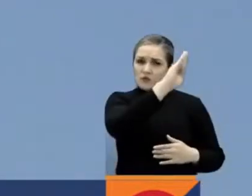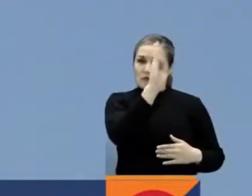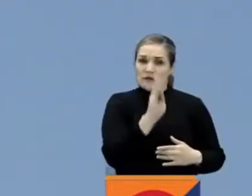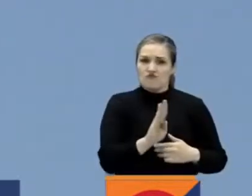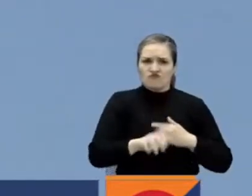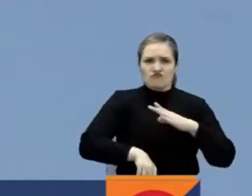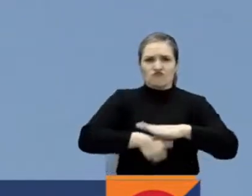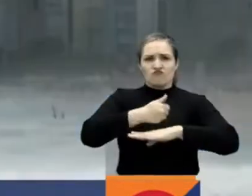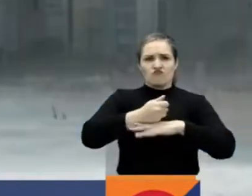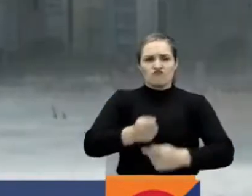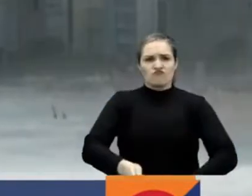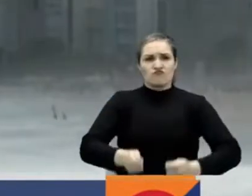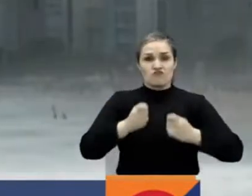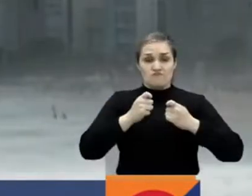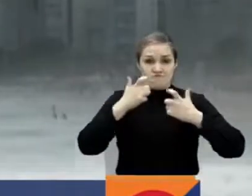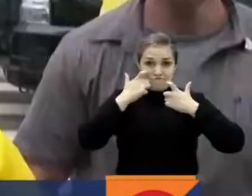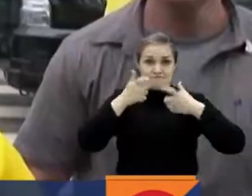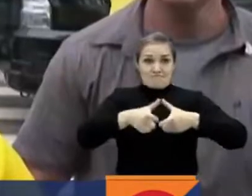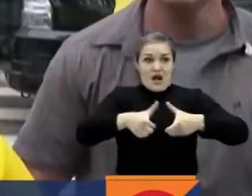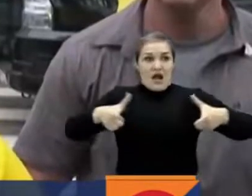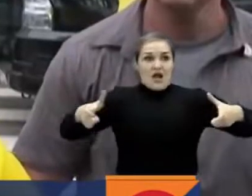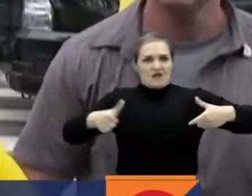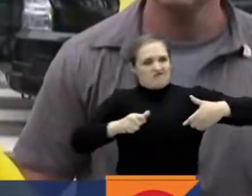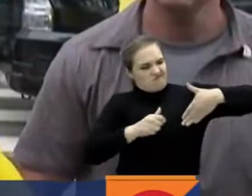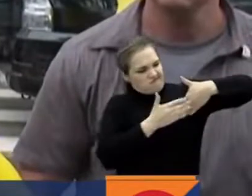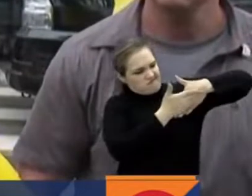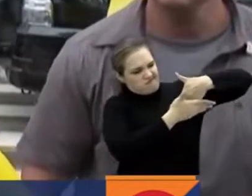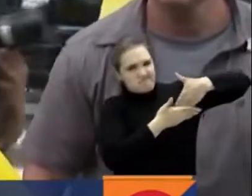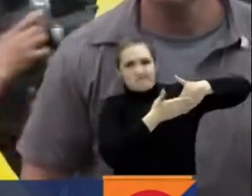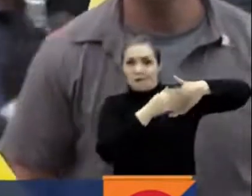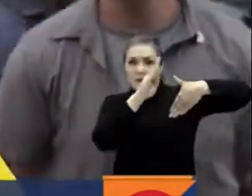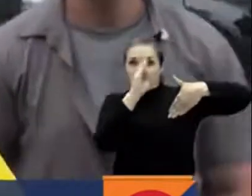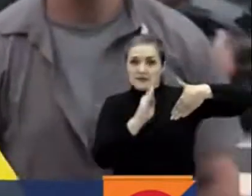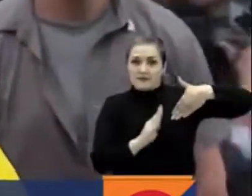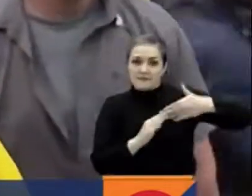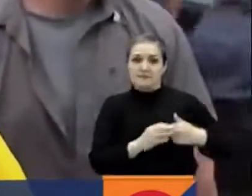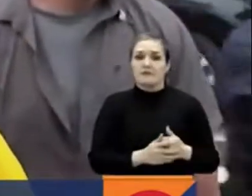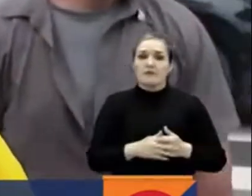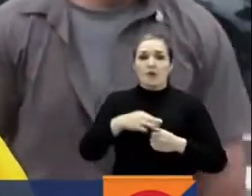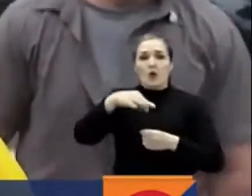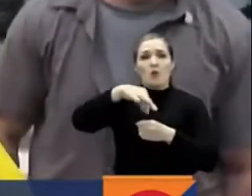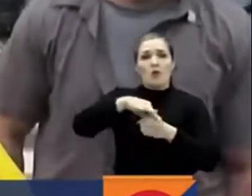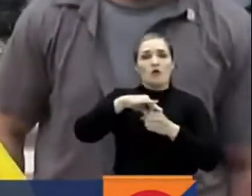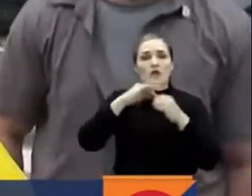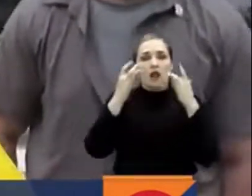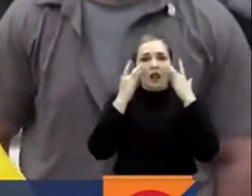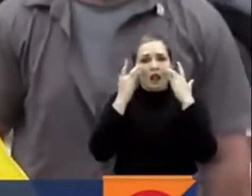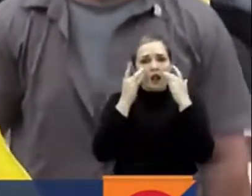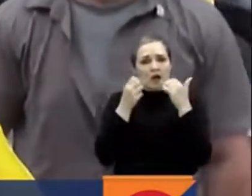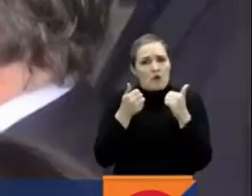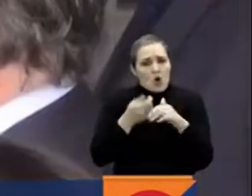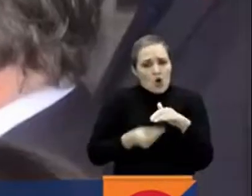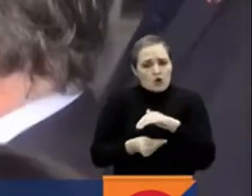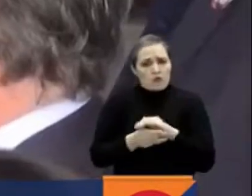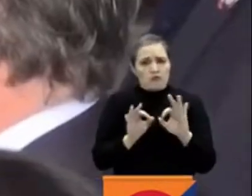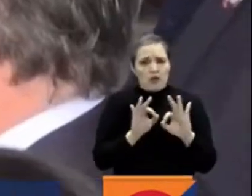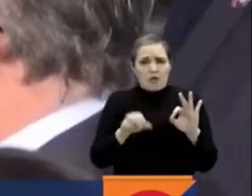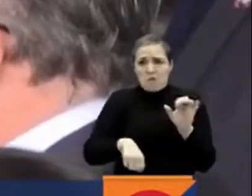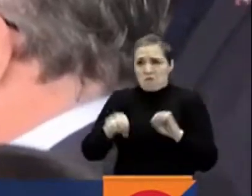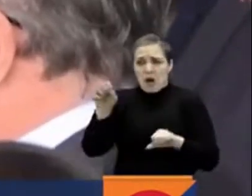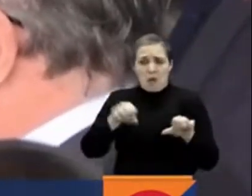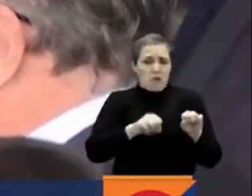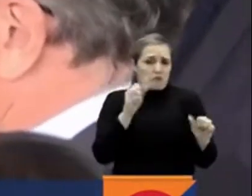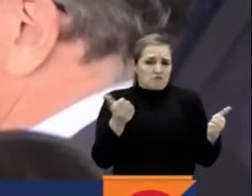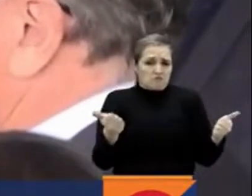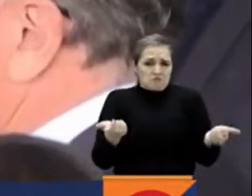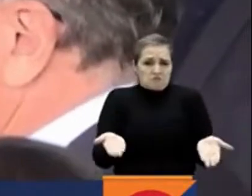el rumbo de la colosal nación de las Américas. Y elecciones limpias, no hay problema. Que gane el mejor. Junto con el